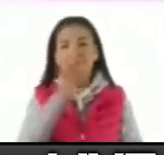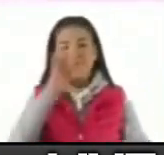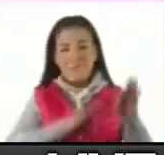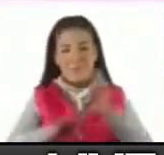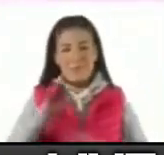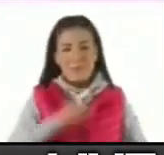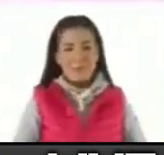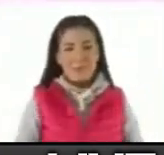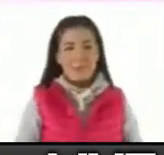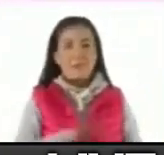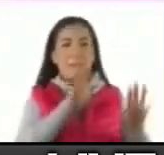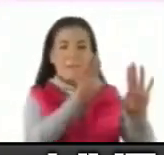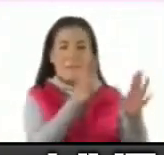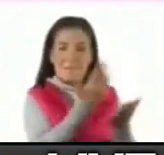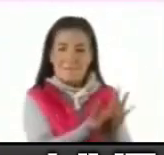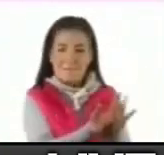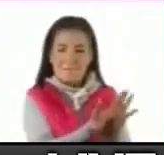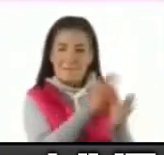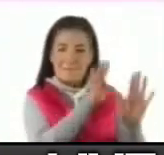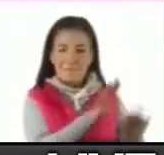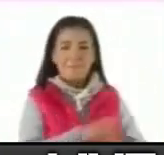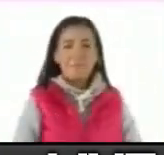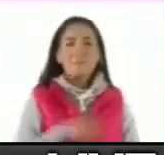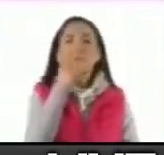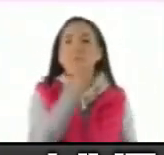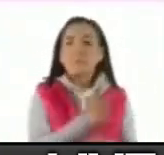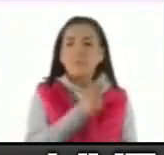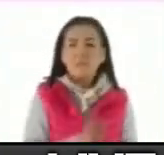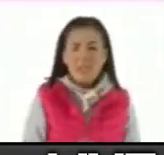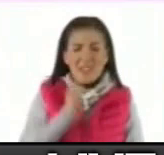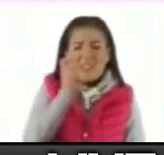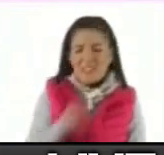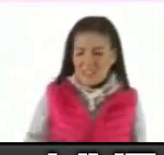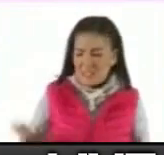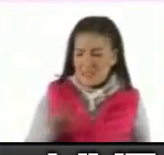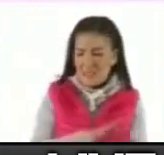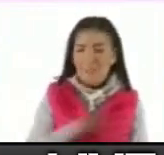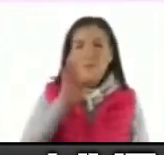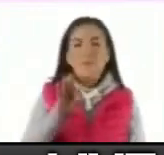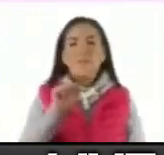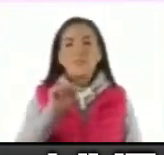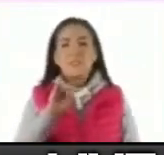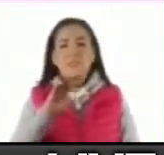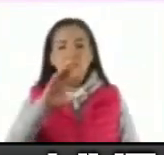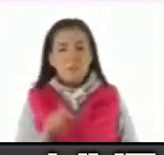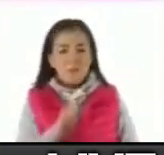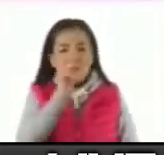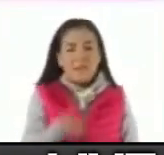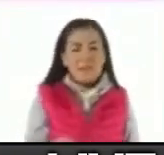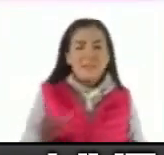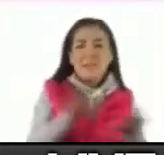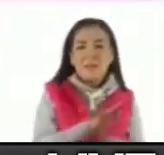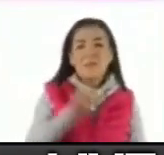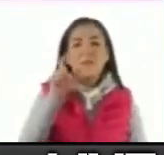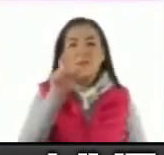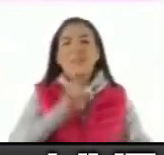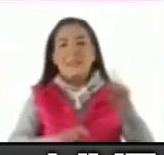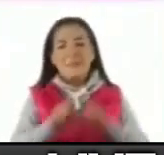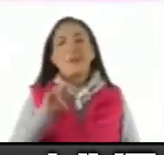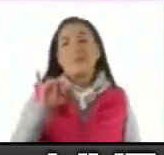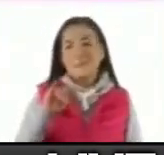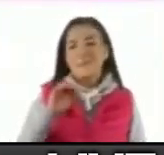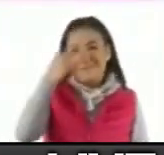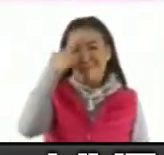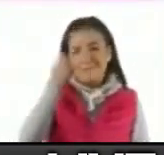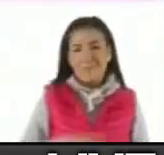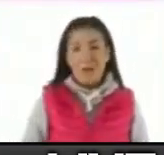físicos. ¡Alto, maestro! Primero entendamos qué es un cambio físico y qué es un cambio químico. Me parece bien, pero